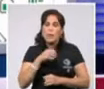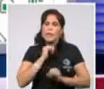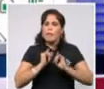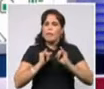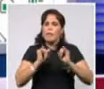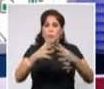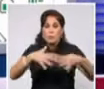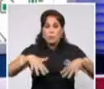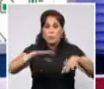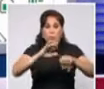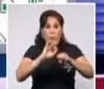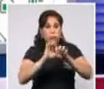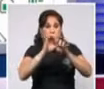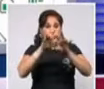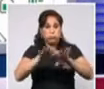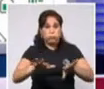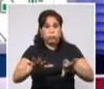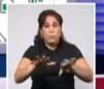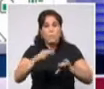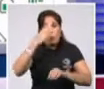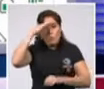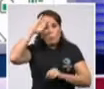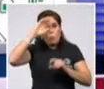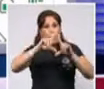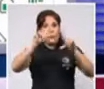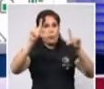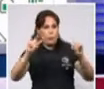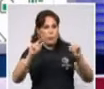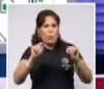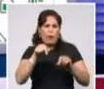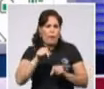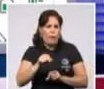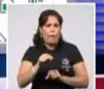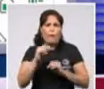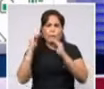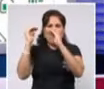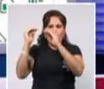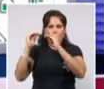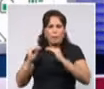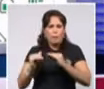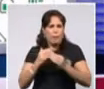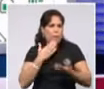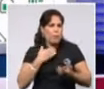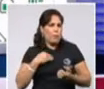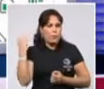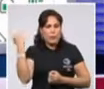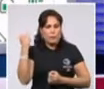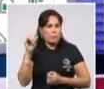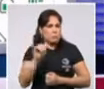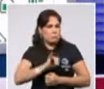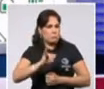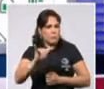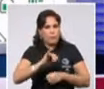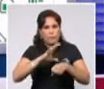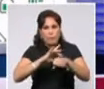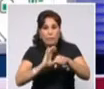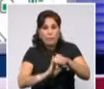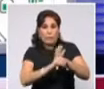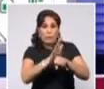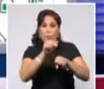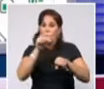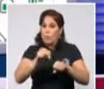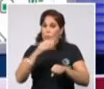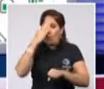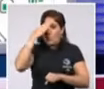situación epidemiológica de nuestro país, hacer un repaso de cómo se comporta internacionalmente esta epidemia. Hoy Cuba